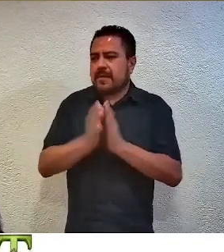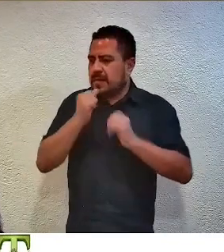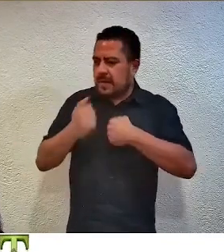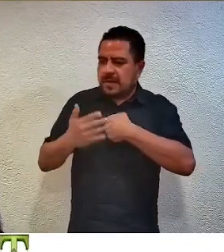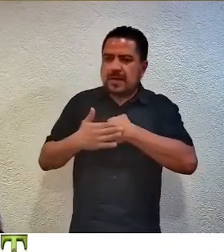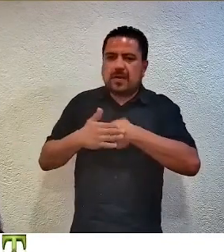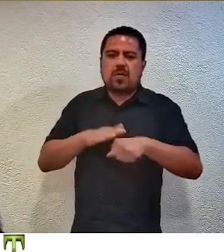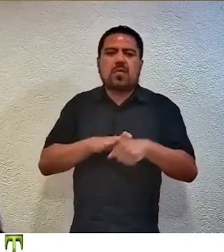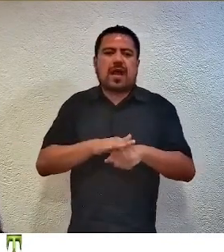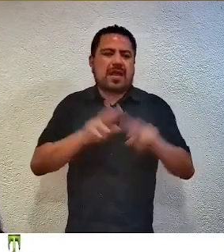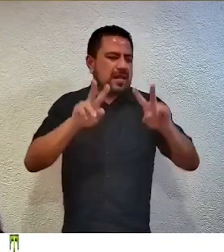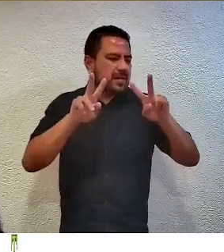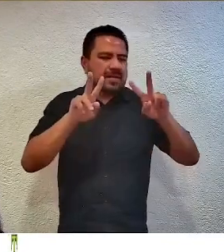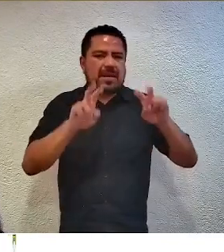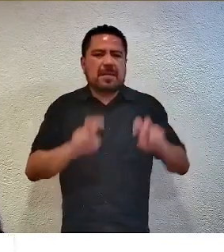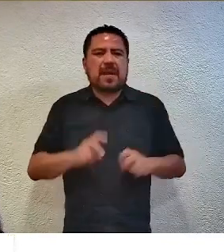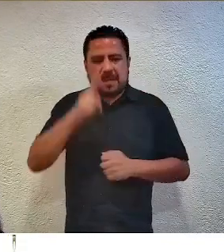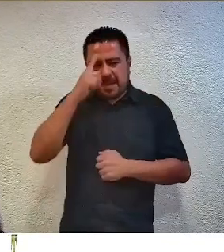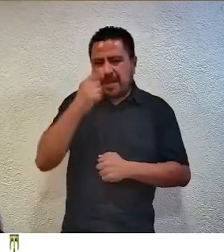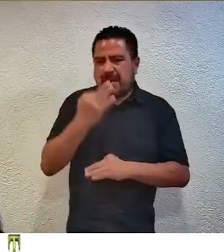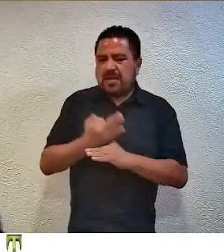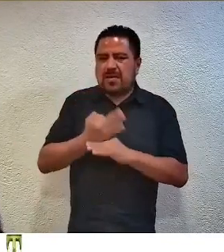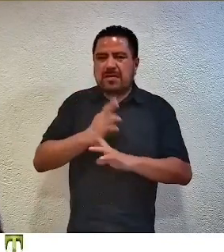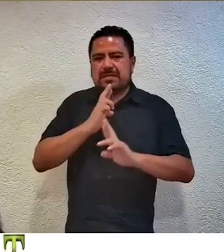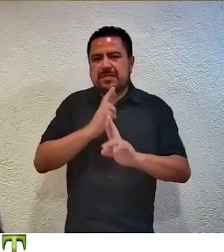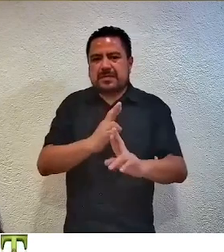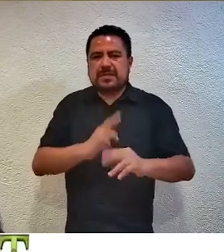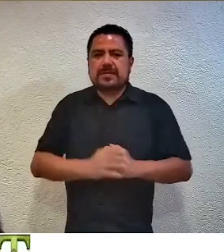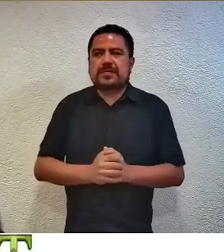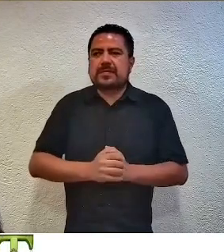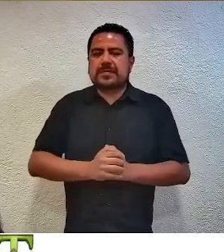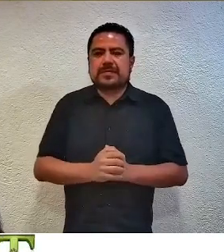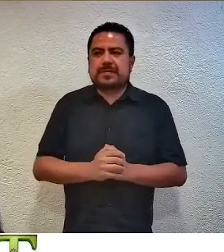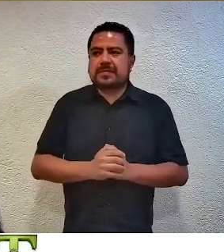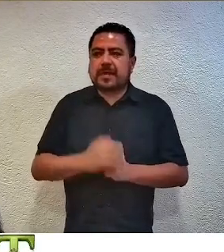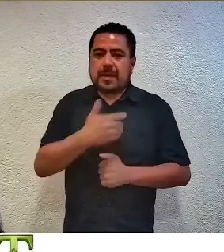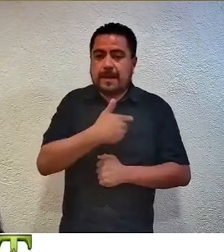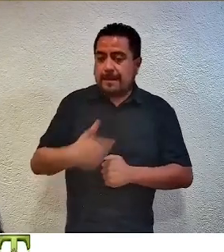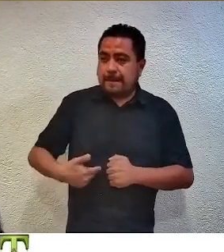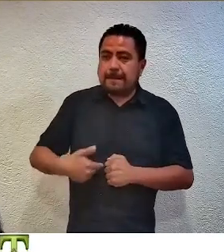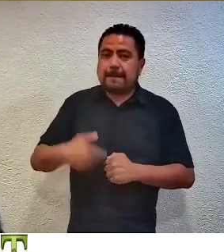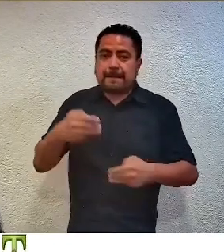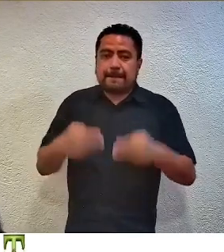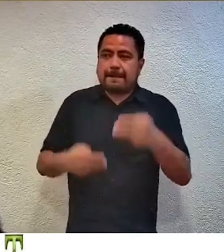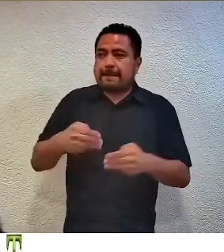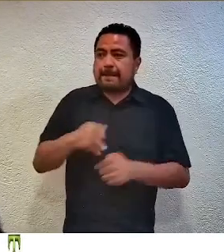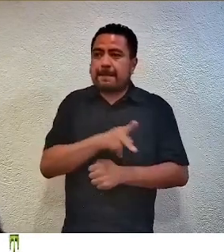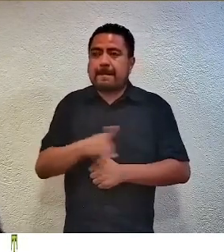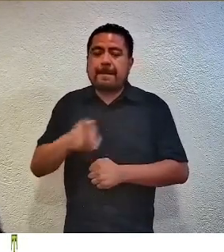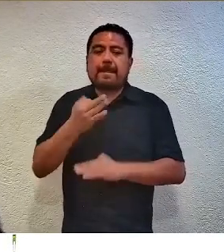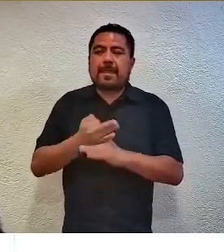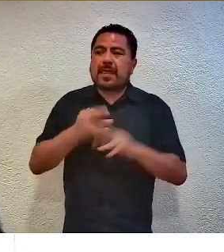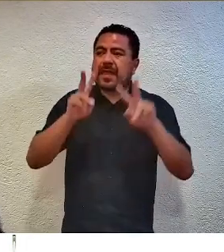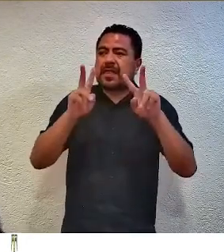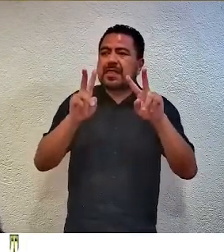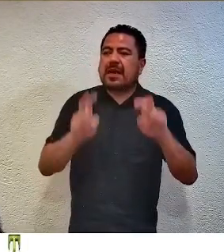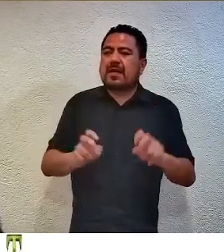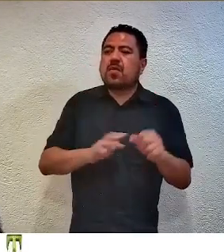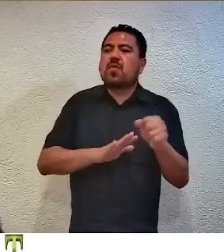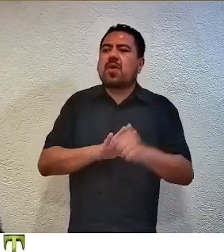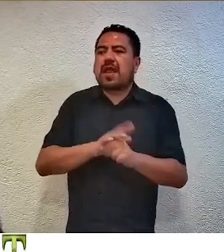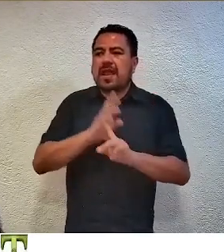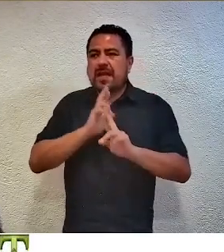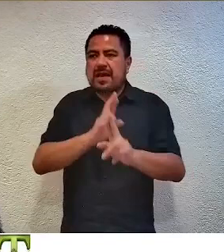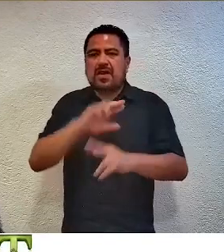cuáles son los asuntos listados para su resolución. Magistrada presidenta, magistradas, magistrados, los asuntos listados para analizar y resolver